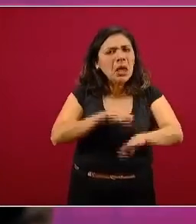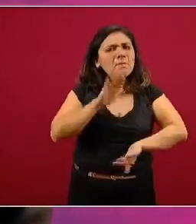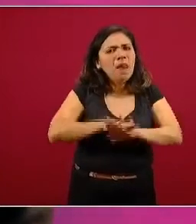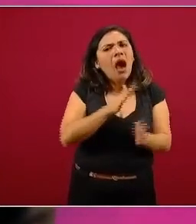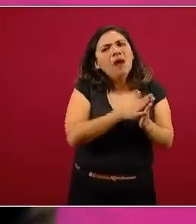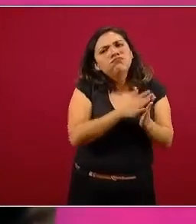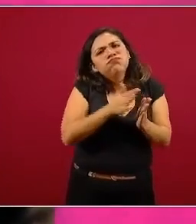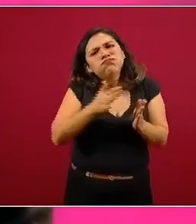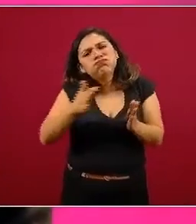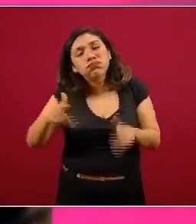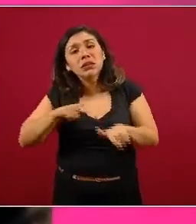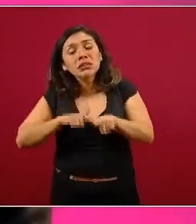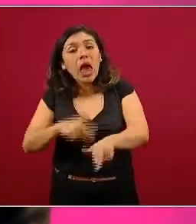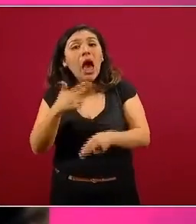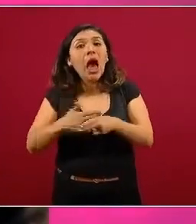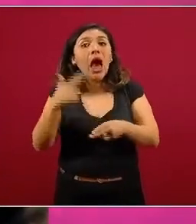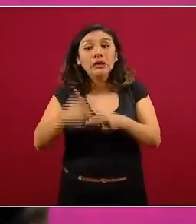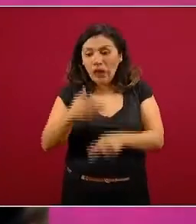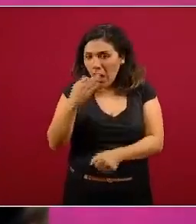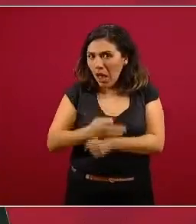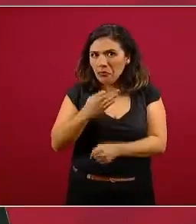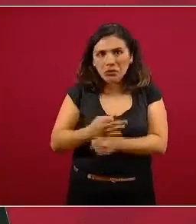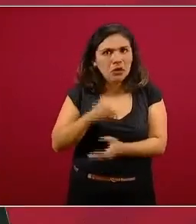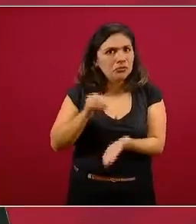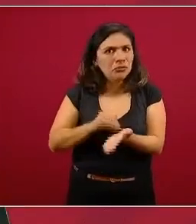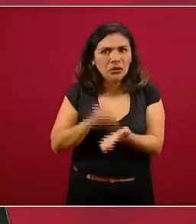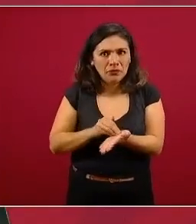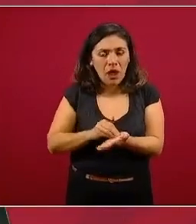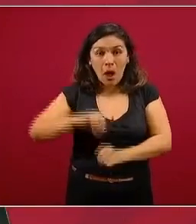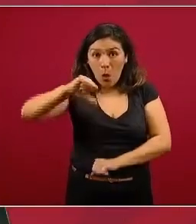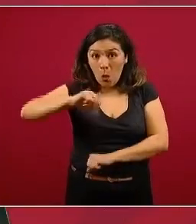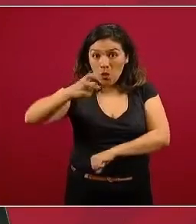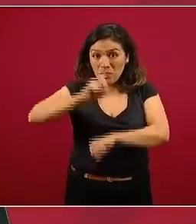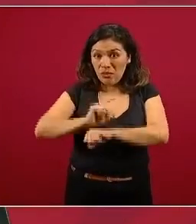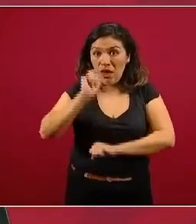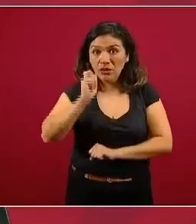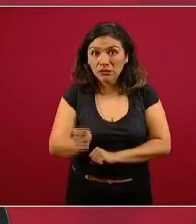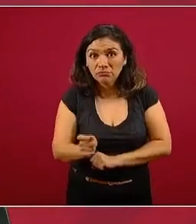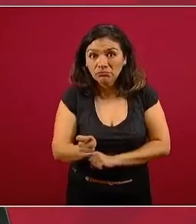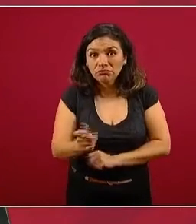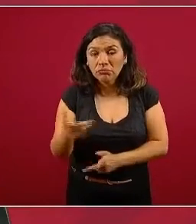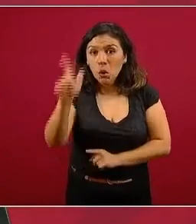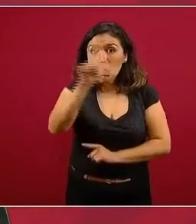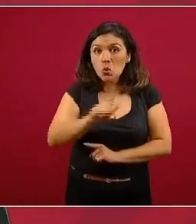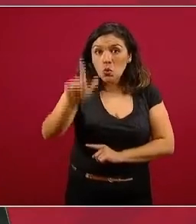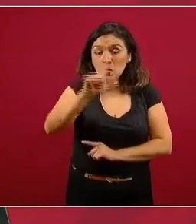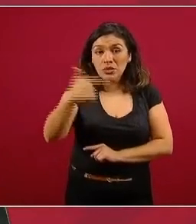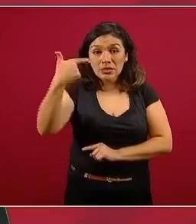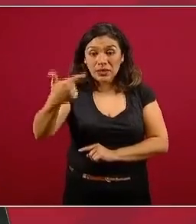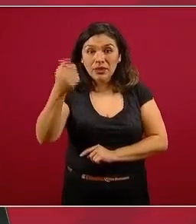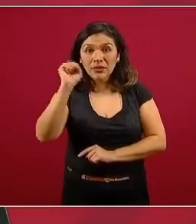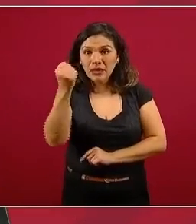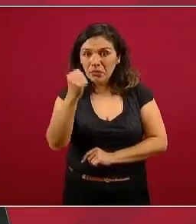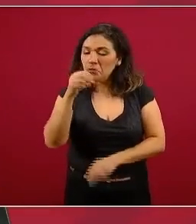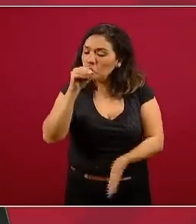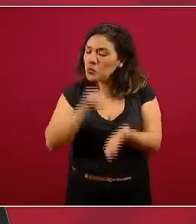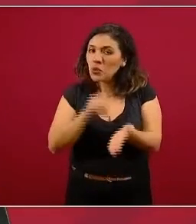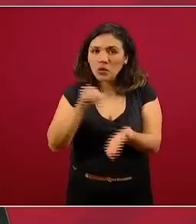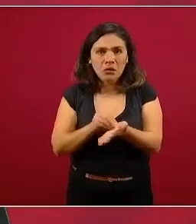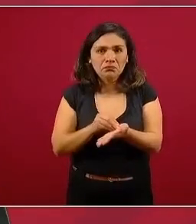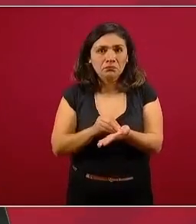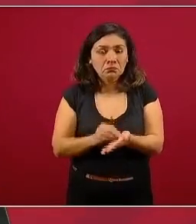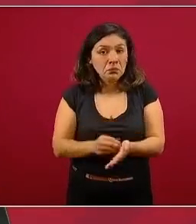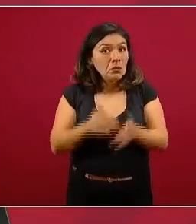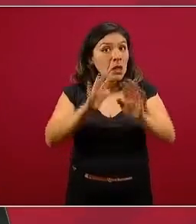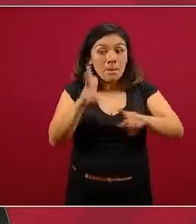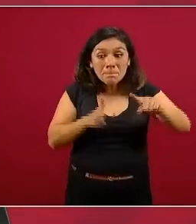ha continuado hasta este momento, hoy que estamos a lunes 7 de septiembre. En ningún momento